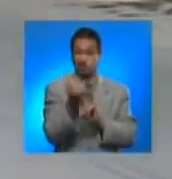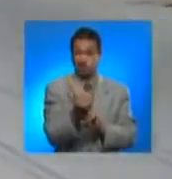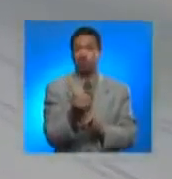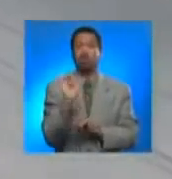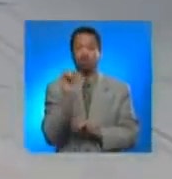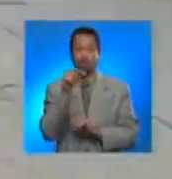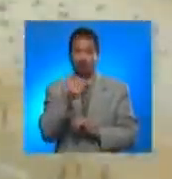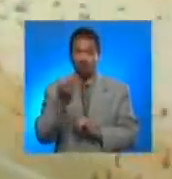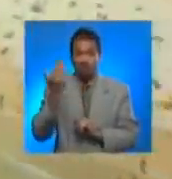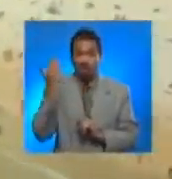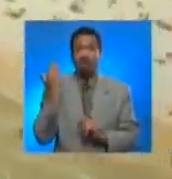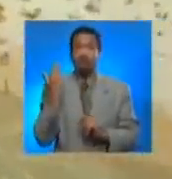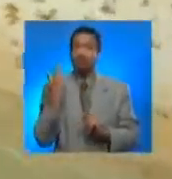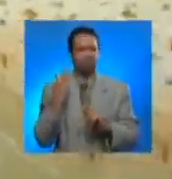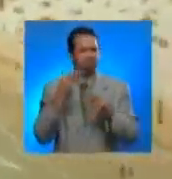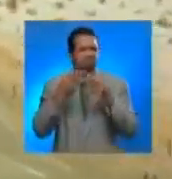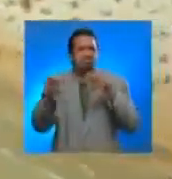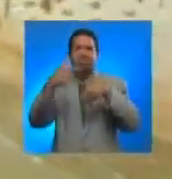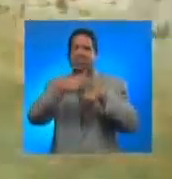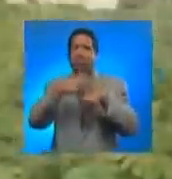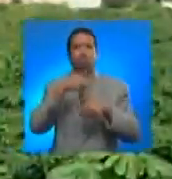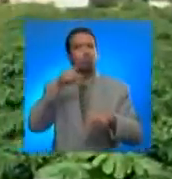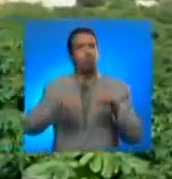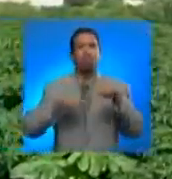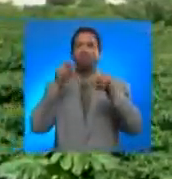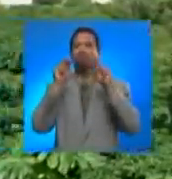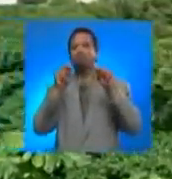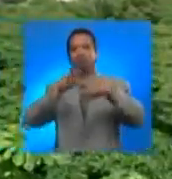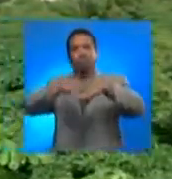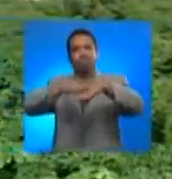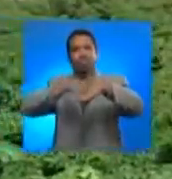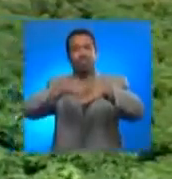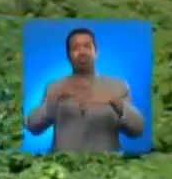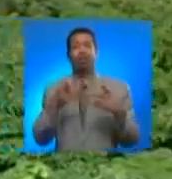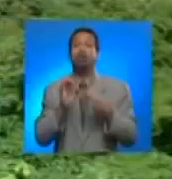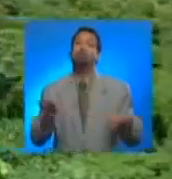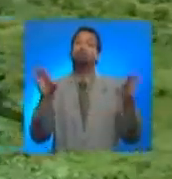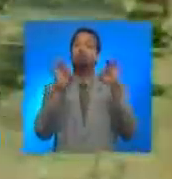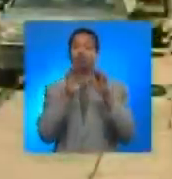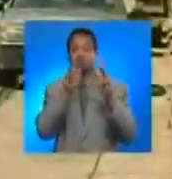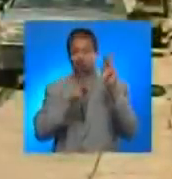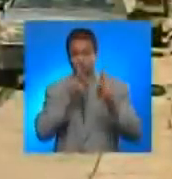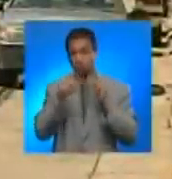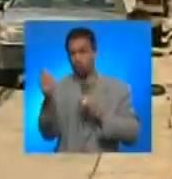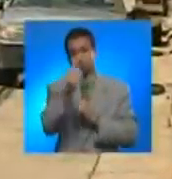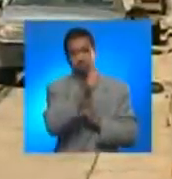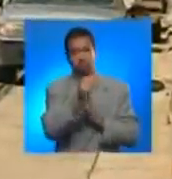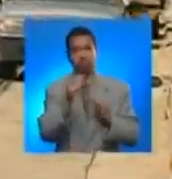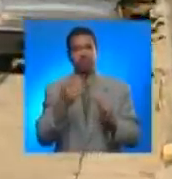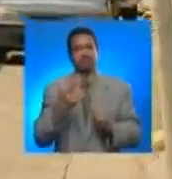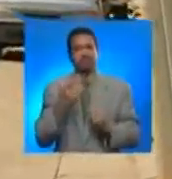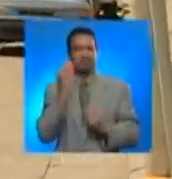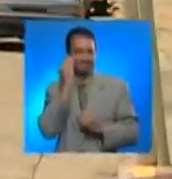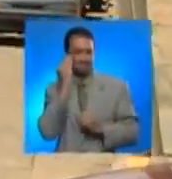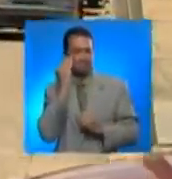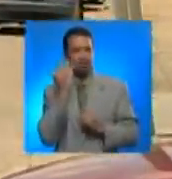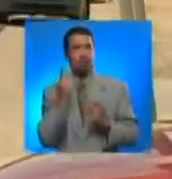de All Clear, lo cual significa que es seguro regresar a la normalidad. Es importante recordar que tanto